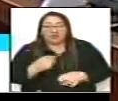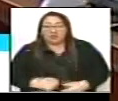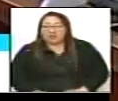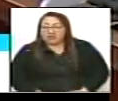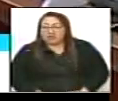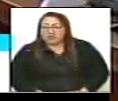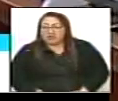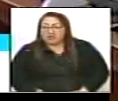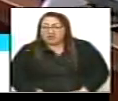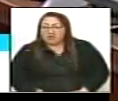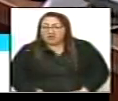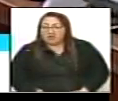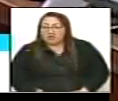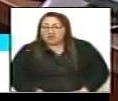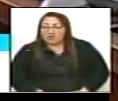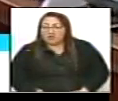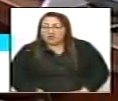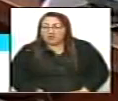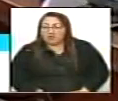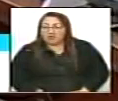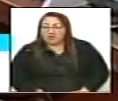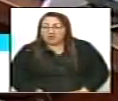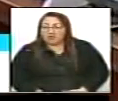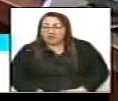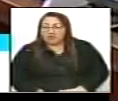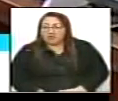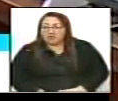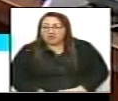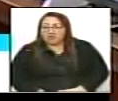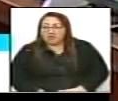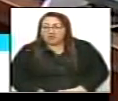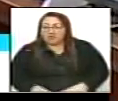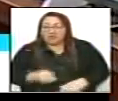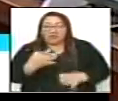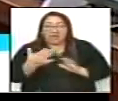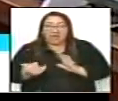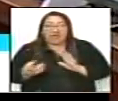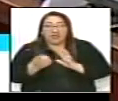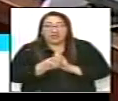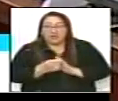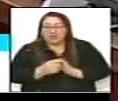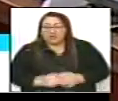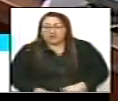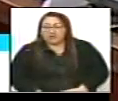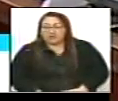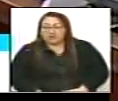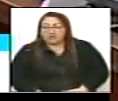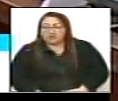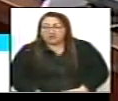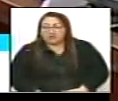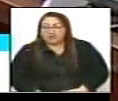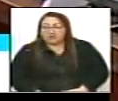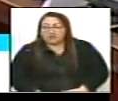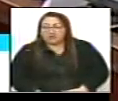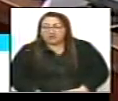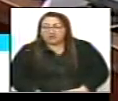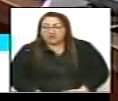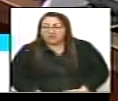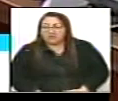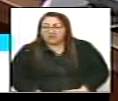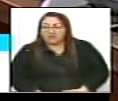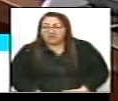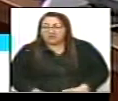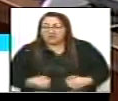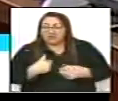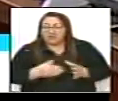2014, y podría continuar. Varias de estas adendas, señora presidenta, a través suyo, han tenido por objeto la ampliación